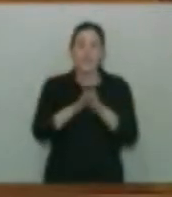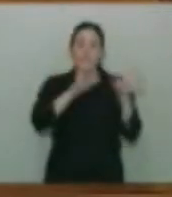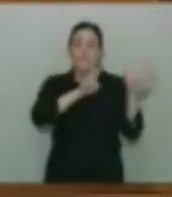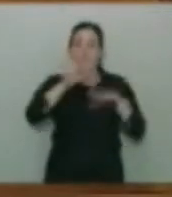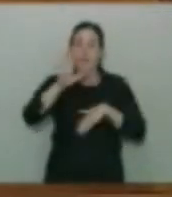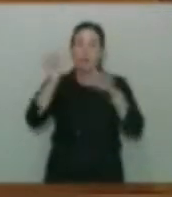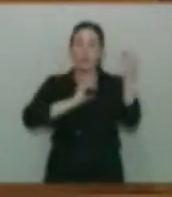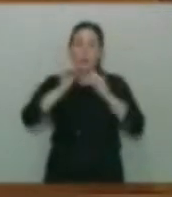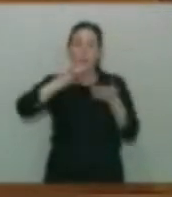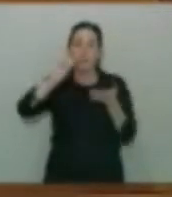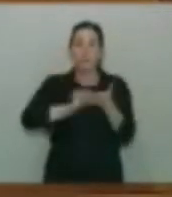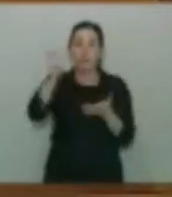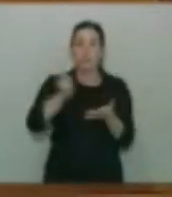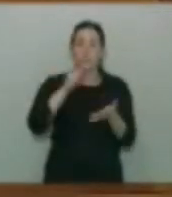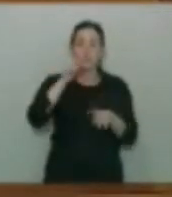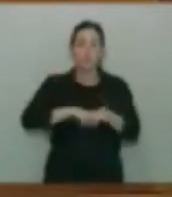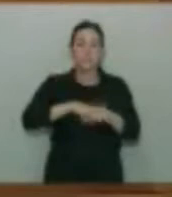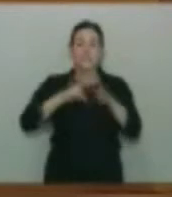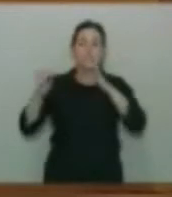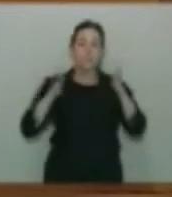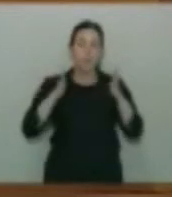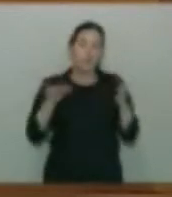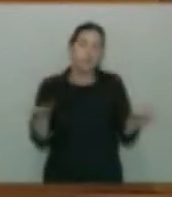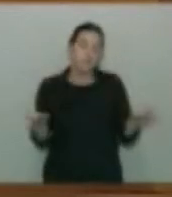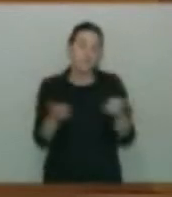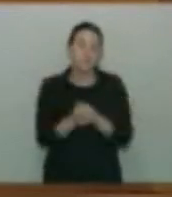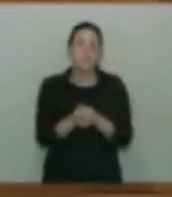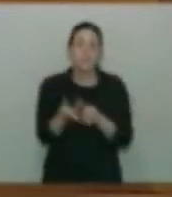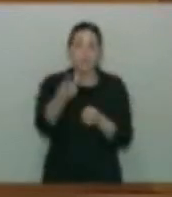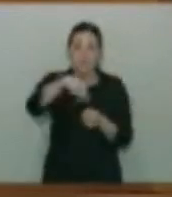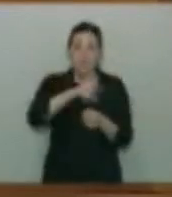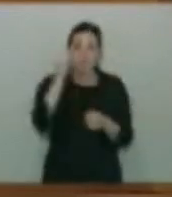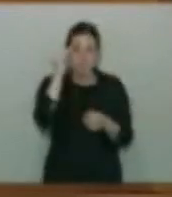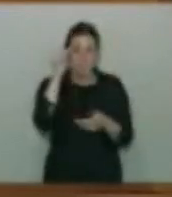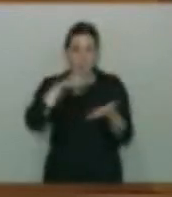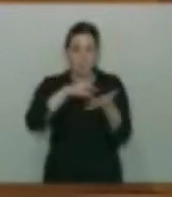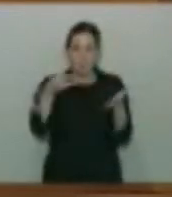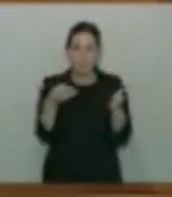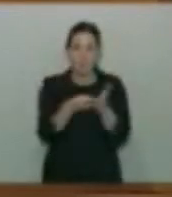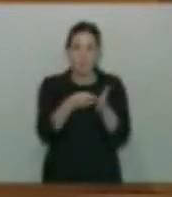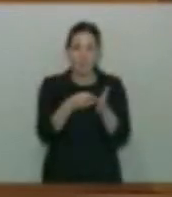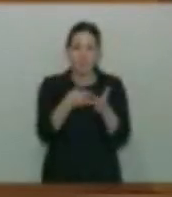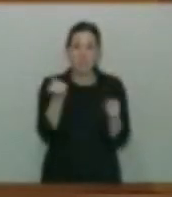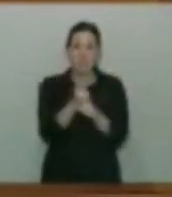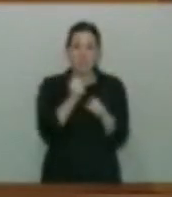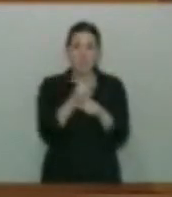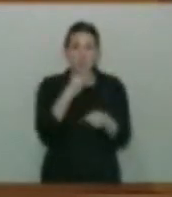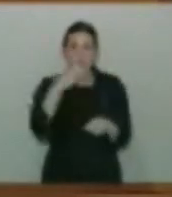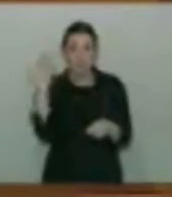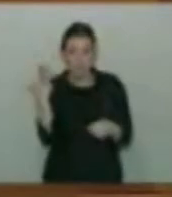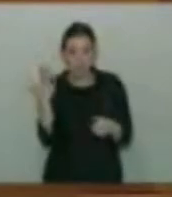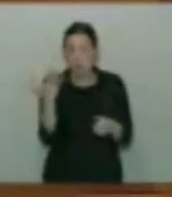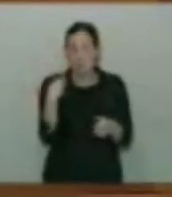los contratos temporales. Y ustedes, con un plan de empleo, piensan que se puede arreglar todos estos problemas. Nosotros creemos que no. Y además,